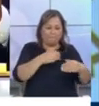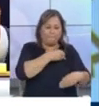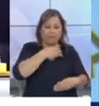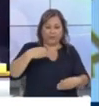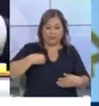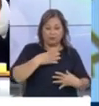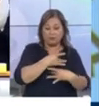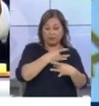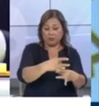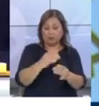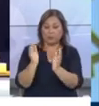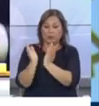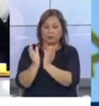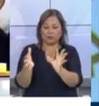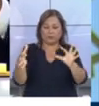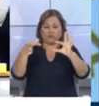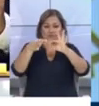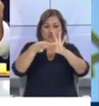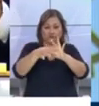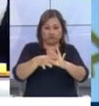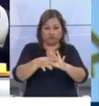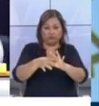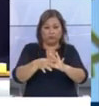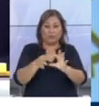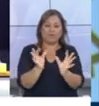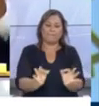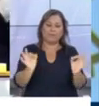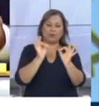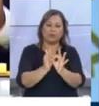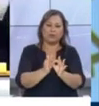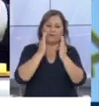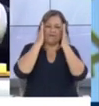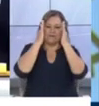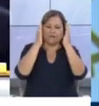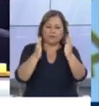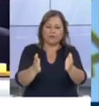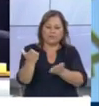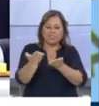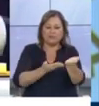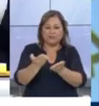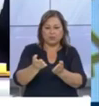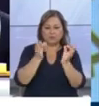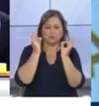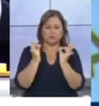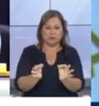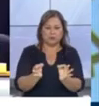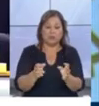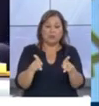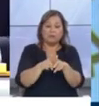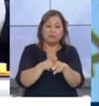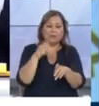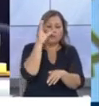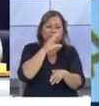lo más importante que nosotros nos enfoquemos eran servicios de calidad mientras logramos el abastecimiento en el tema de